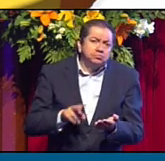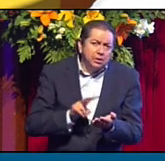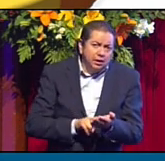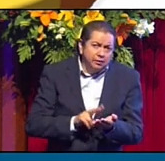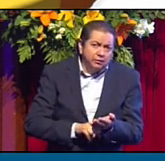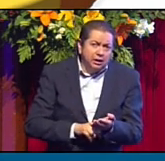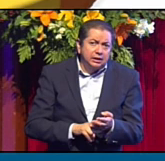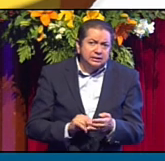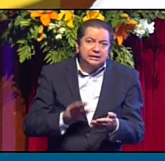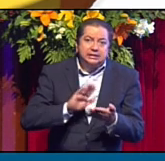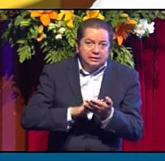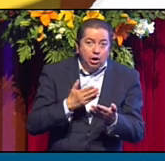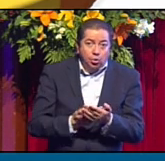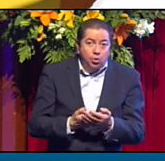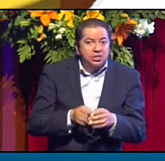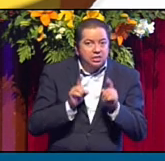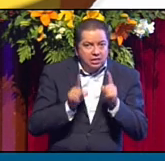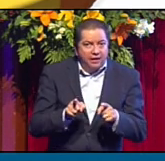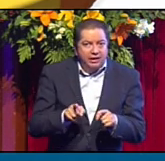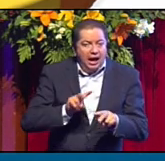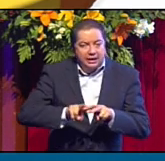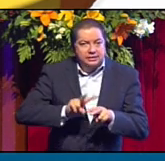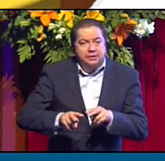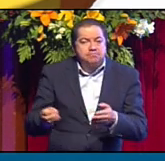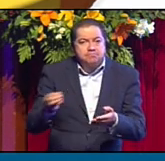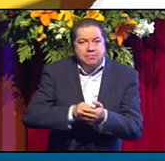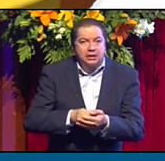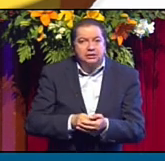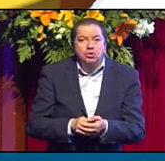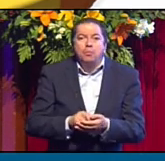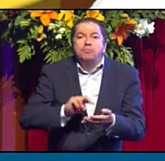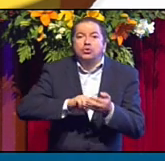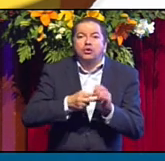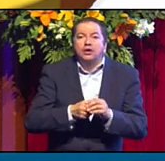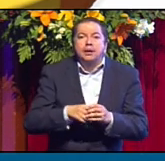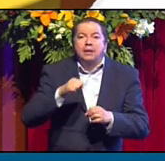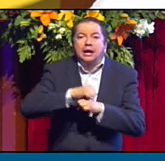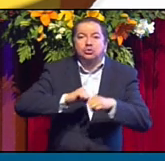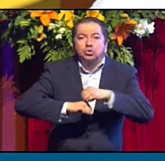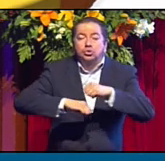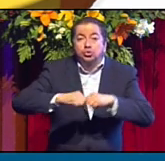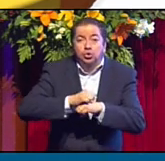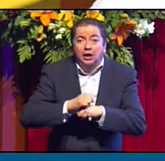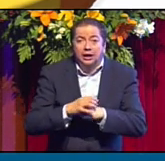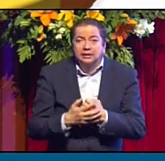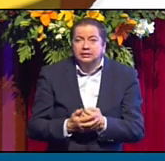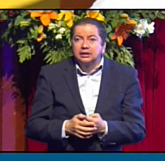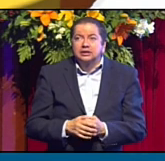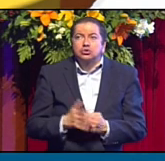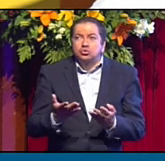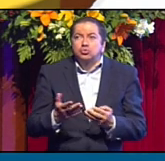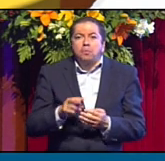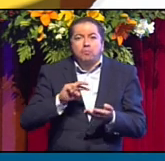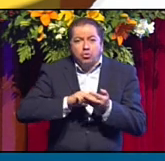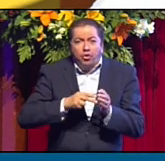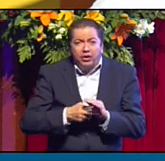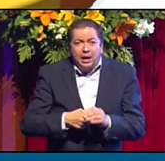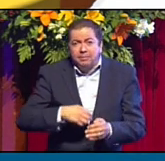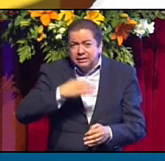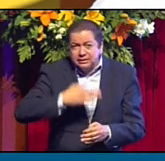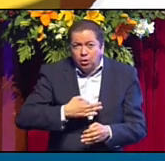de que en salud hay que hacer muchísimo más, que es un problema estructural del país, que si no tuviera el problema de seguridad tan grave como hoy